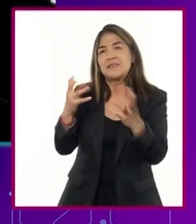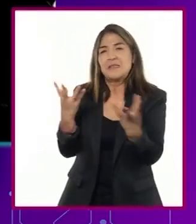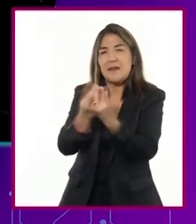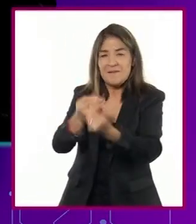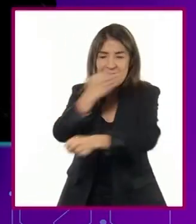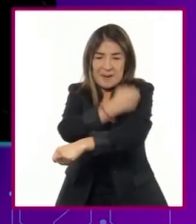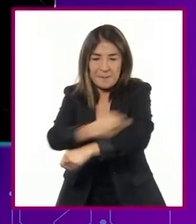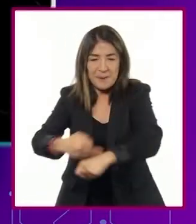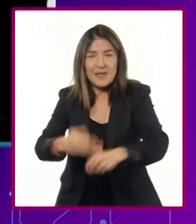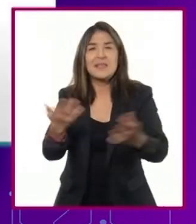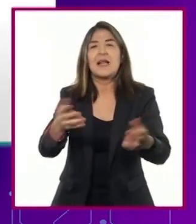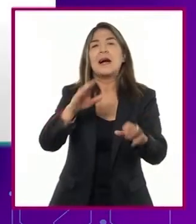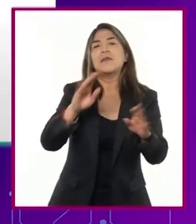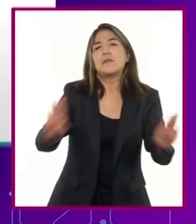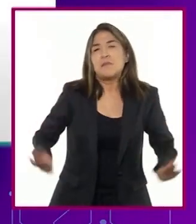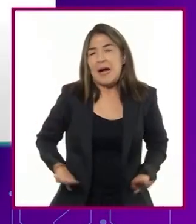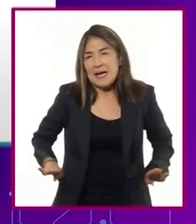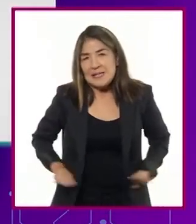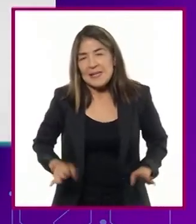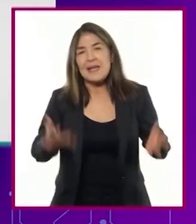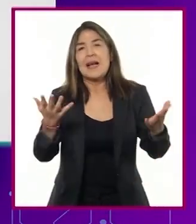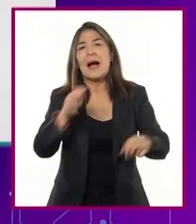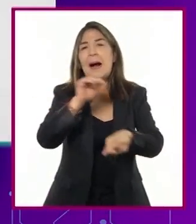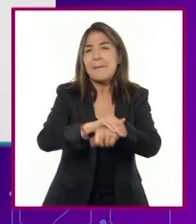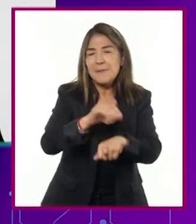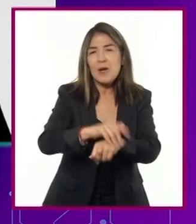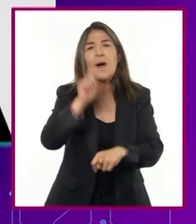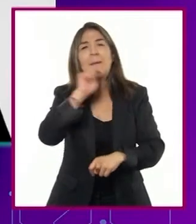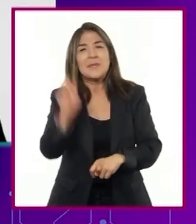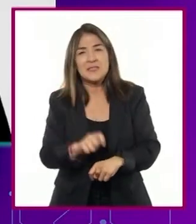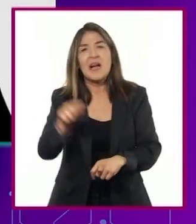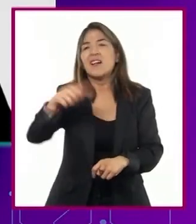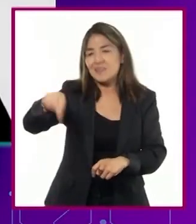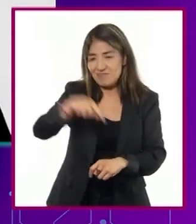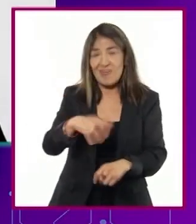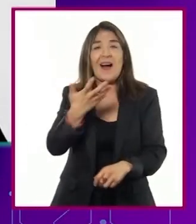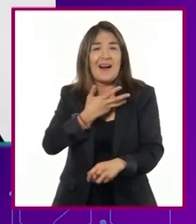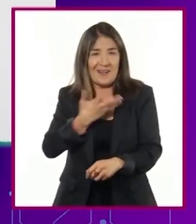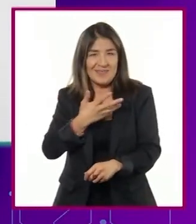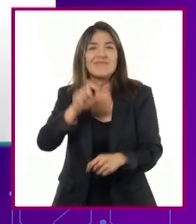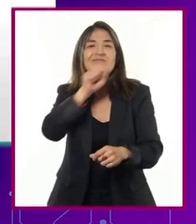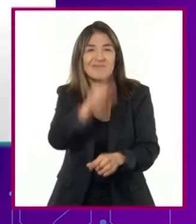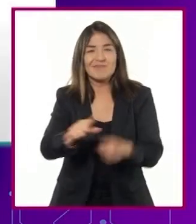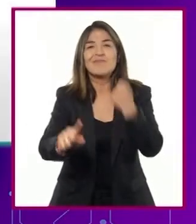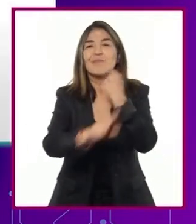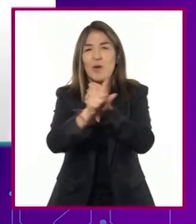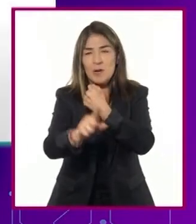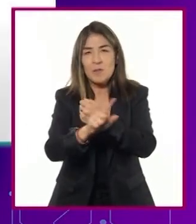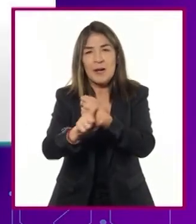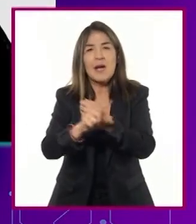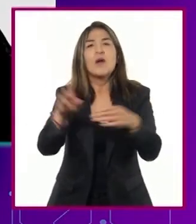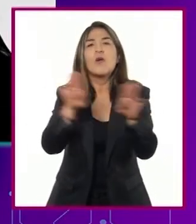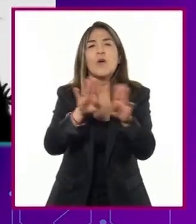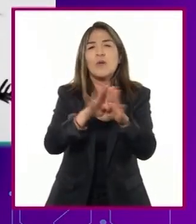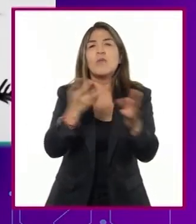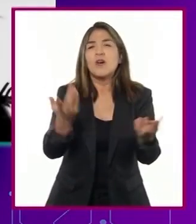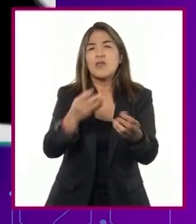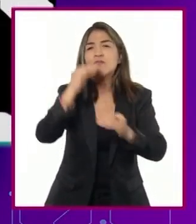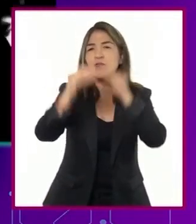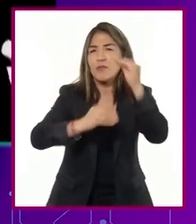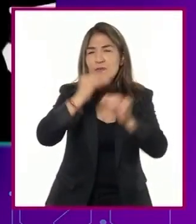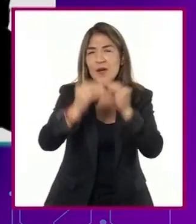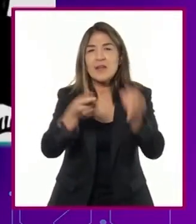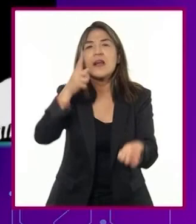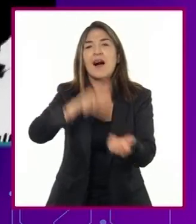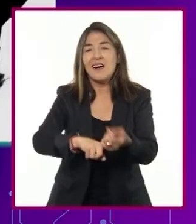una pareja, amigos, otros seres queridos y gente cercana. Algunas veces el conflicto puede ser tan complejo